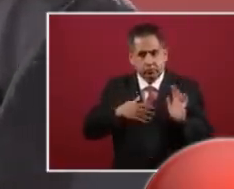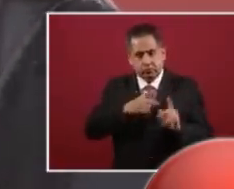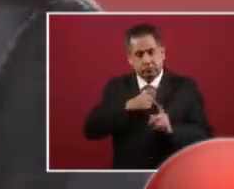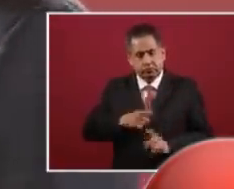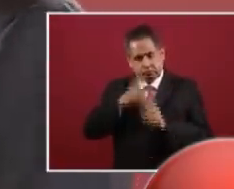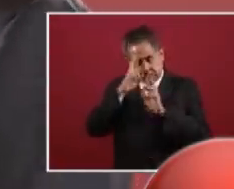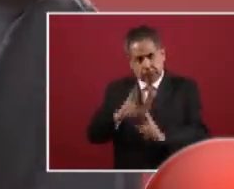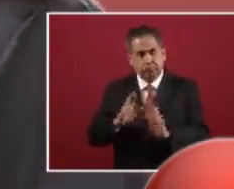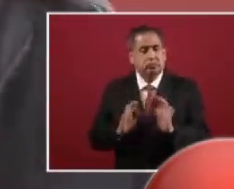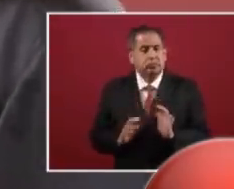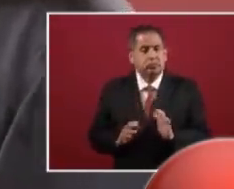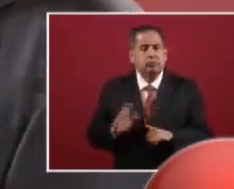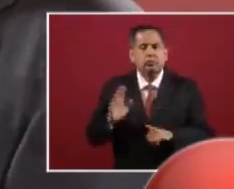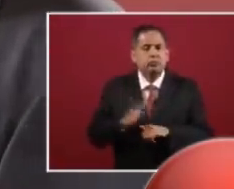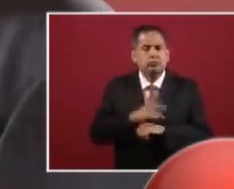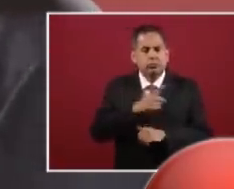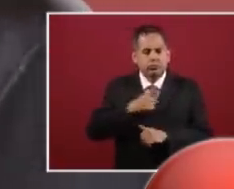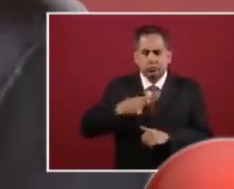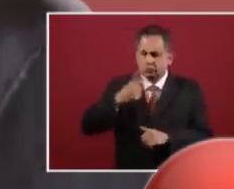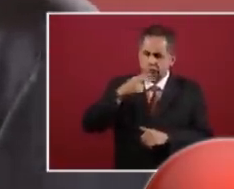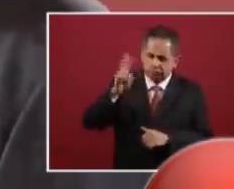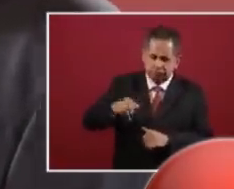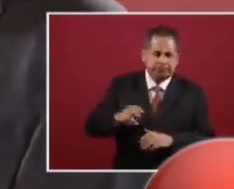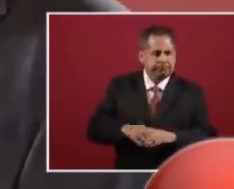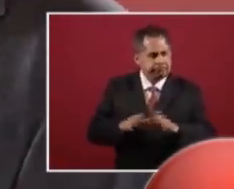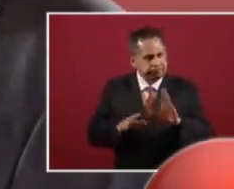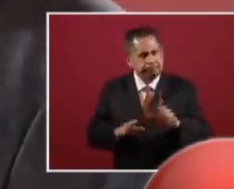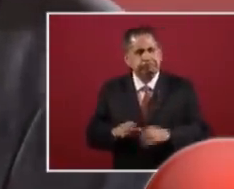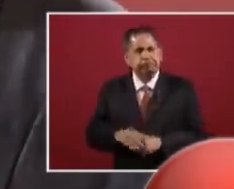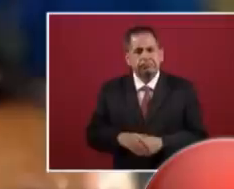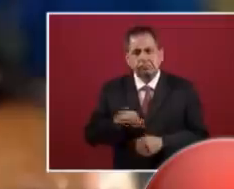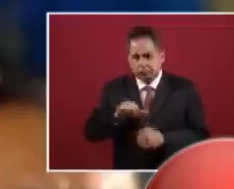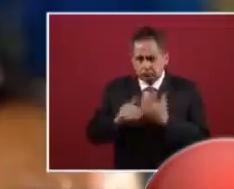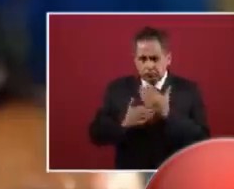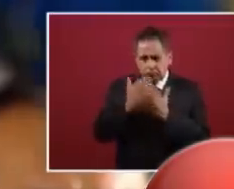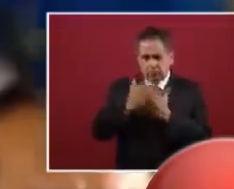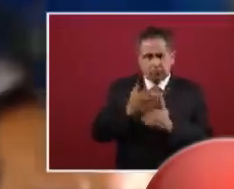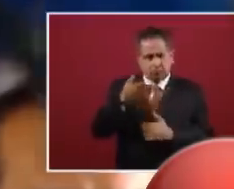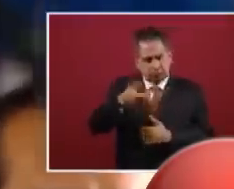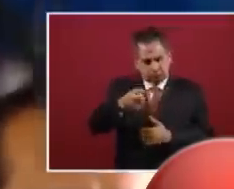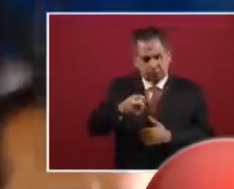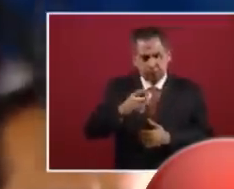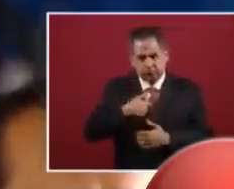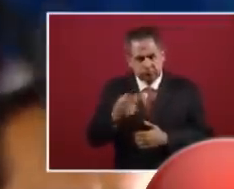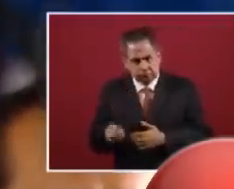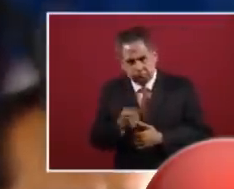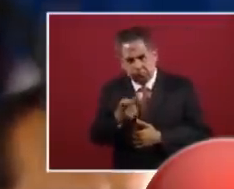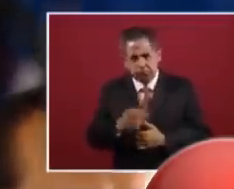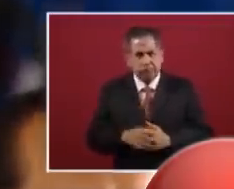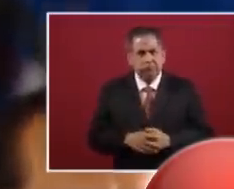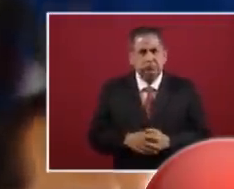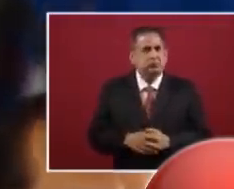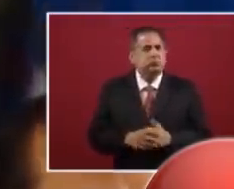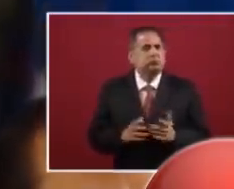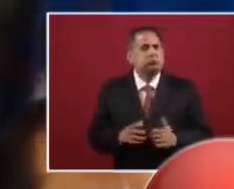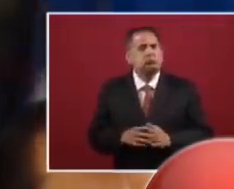respetado, porque se debe hablar con verdad. Señor presidente, en esta mañana le saludo y pregunto,